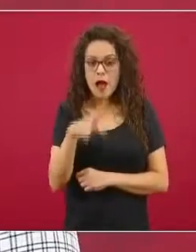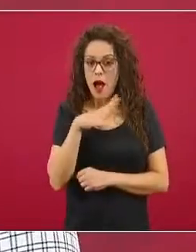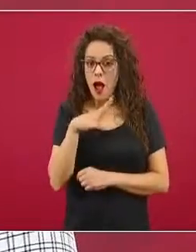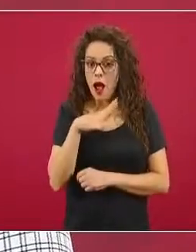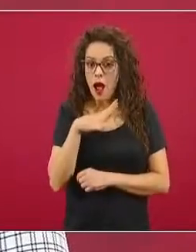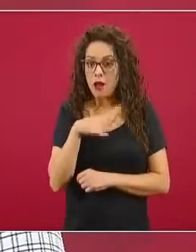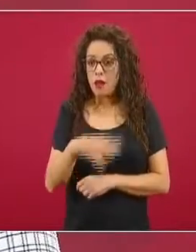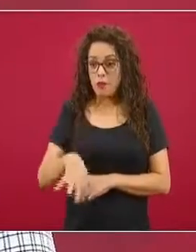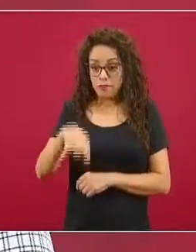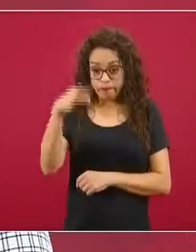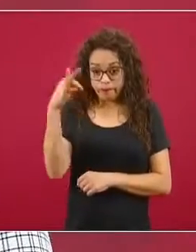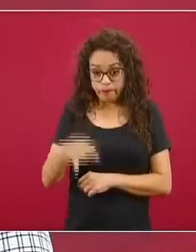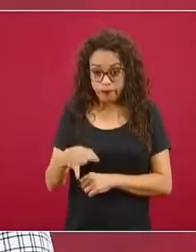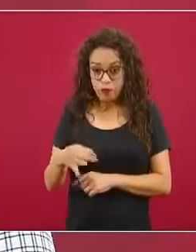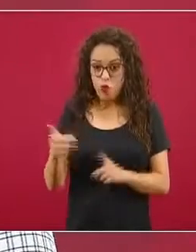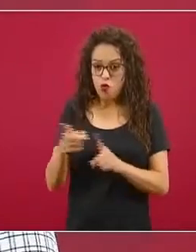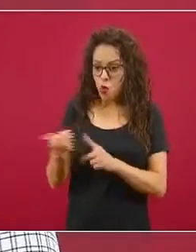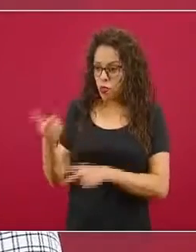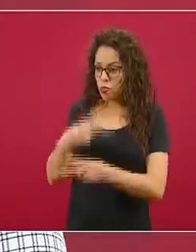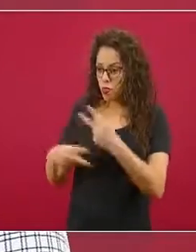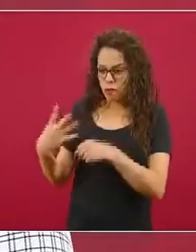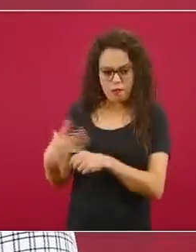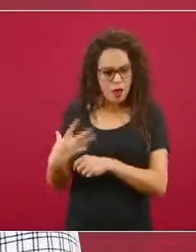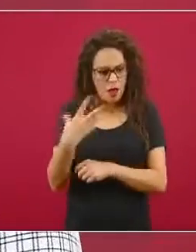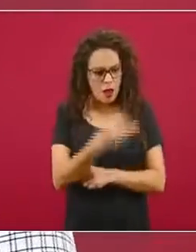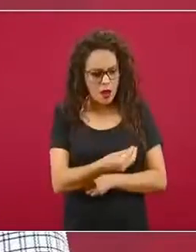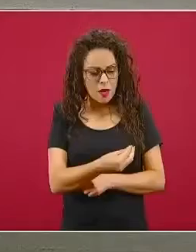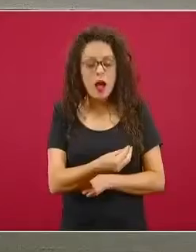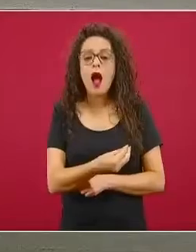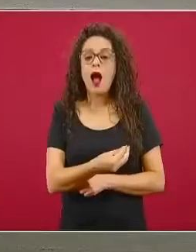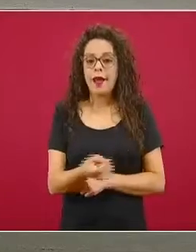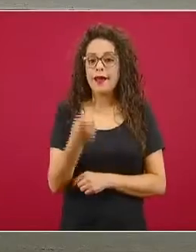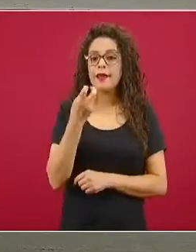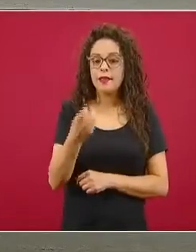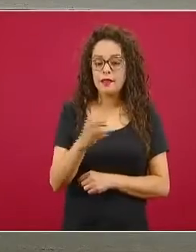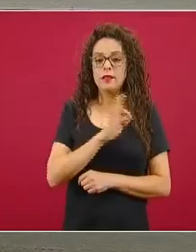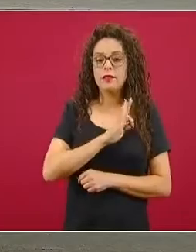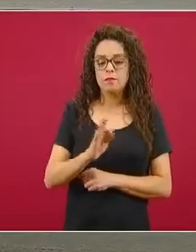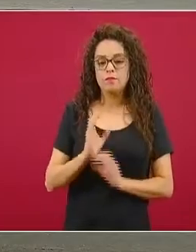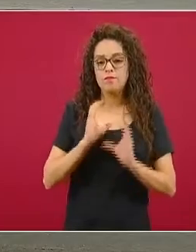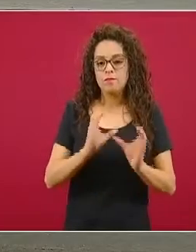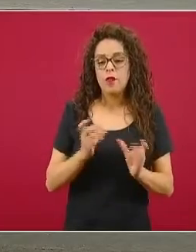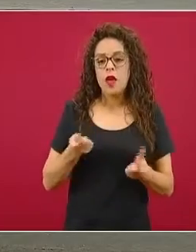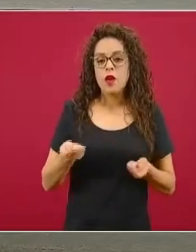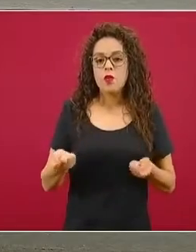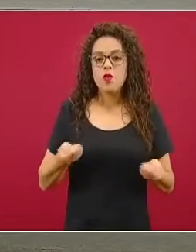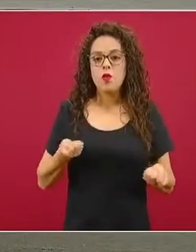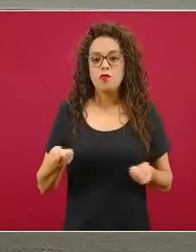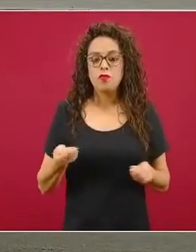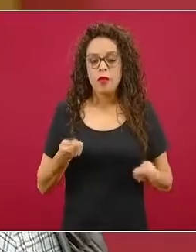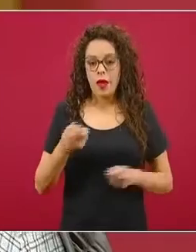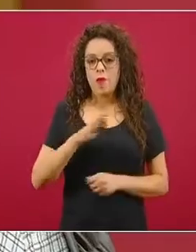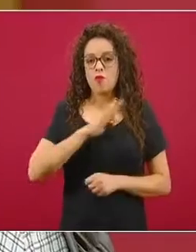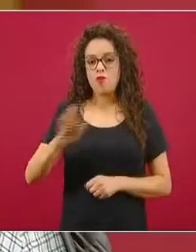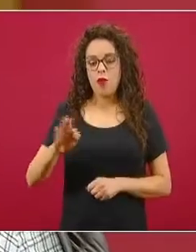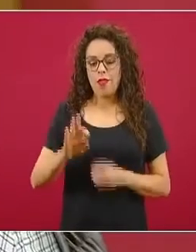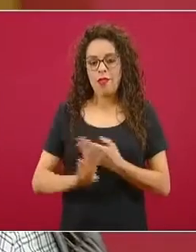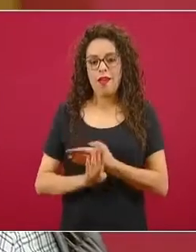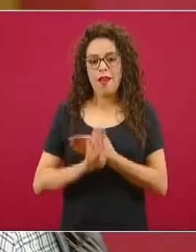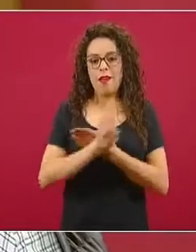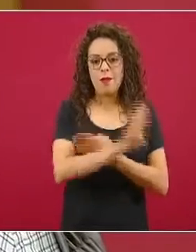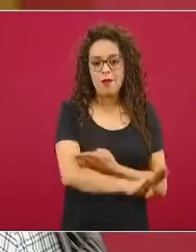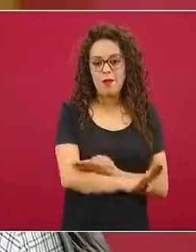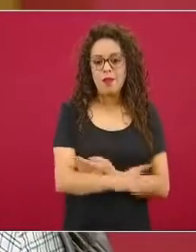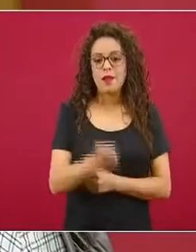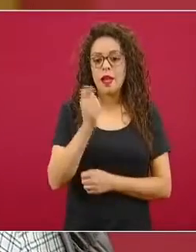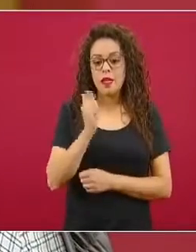o confirmadas fuentes de contagio, lleven entonces a su control y así entonces evitar que en un momento determinado